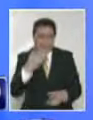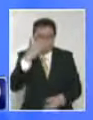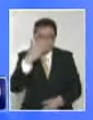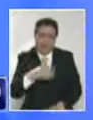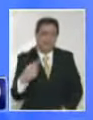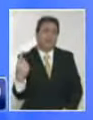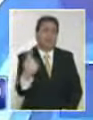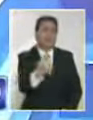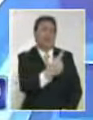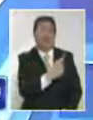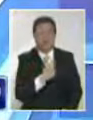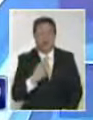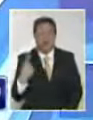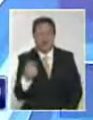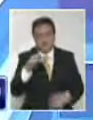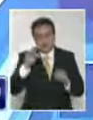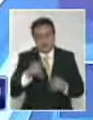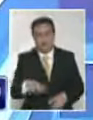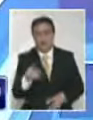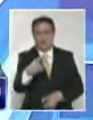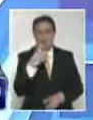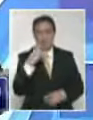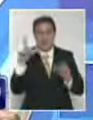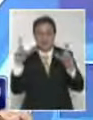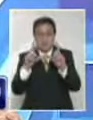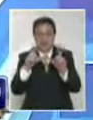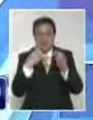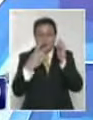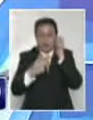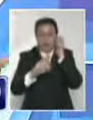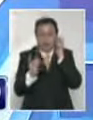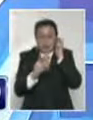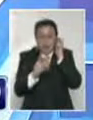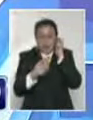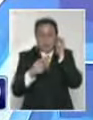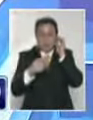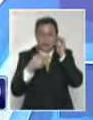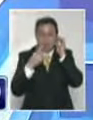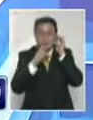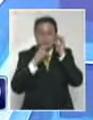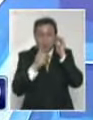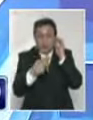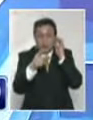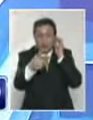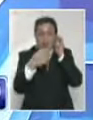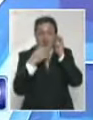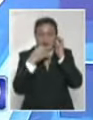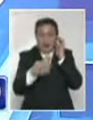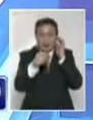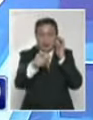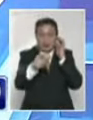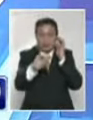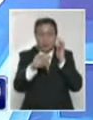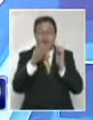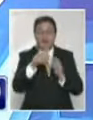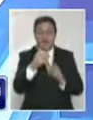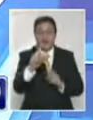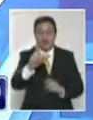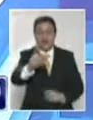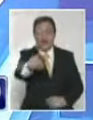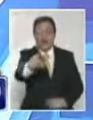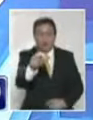de años, o sea, eso, y no había que ver las imágenes, tú podías estar ahí en la calle y verlo, o sea, tú mismo estás diciendo que todavía no lo crees, y